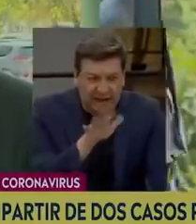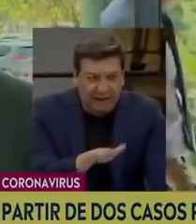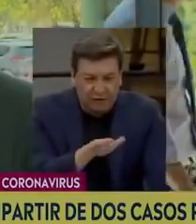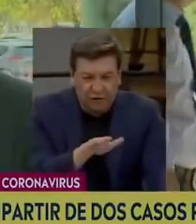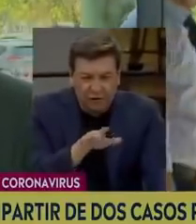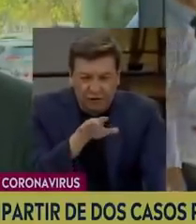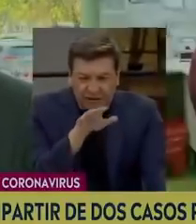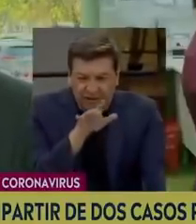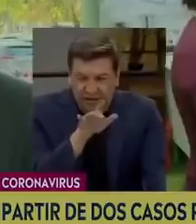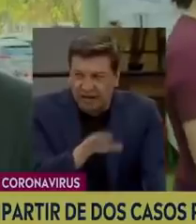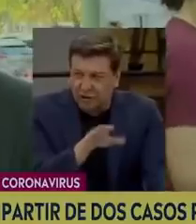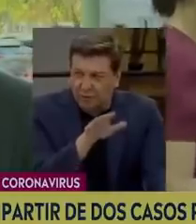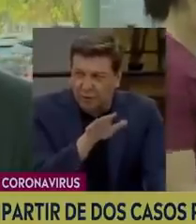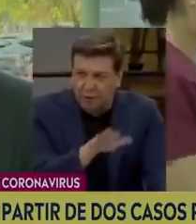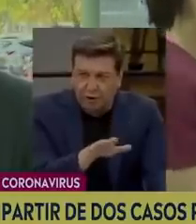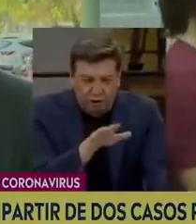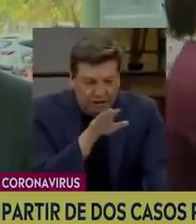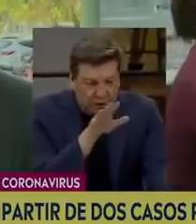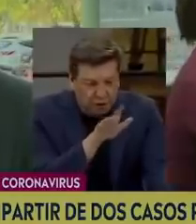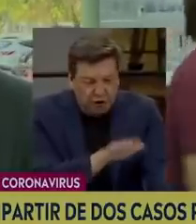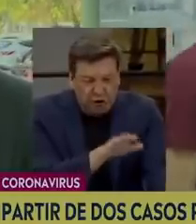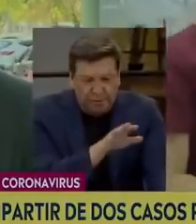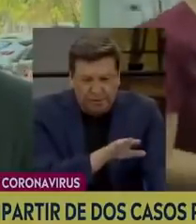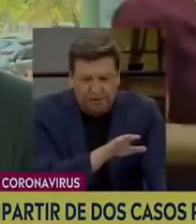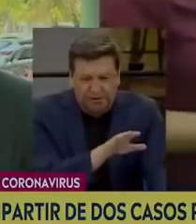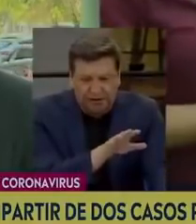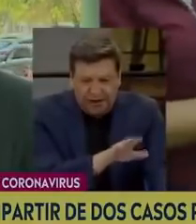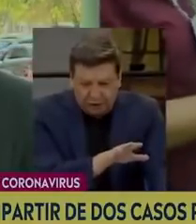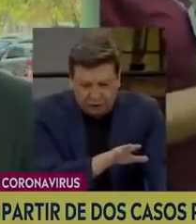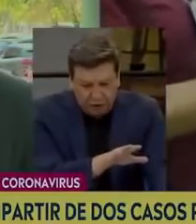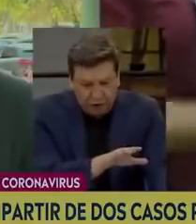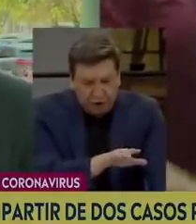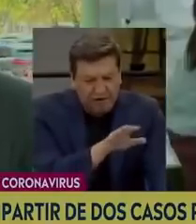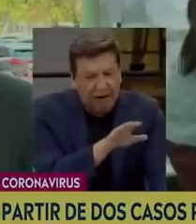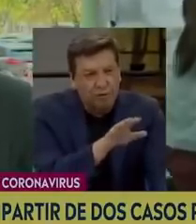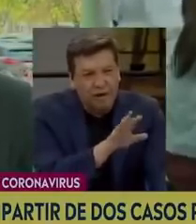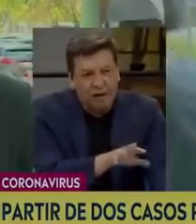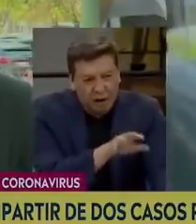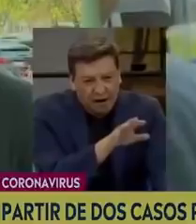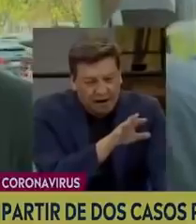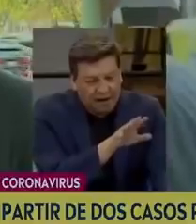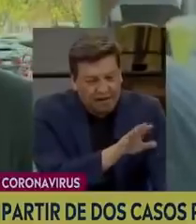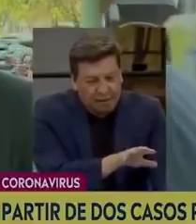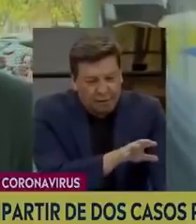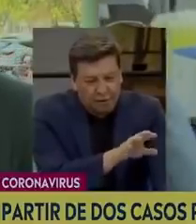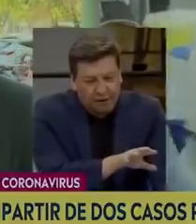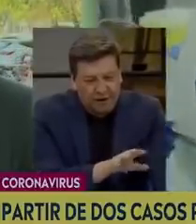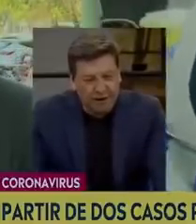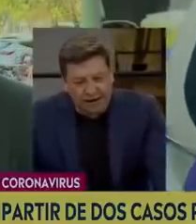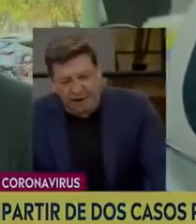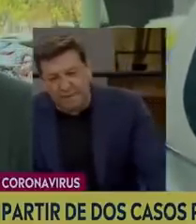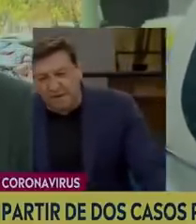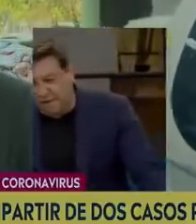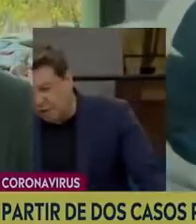ese mercado donde se vendían esos productos, donde se conoció de los primeros infectados, donde habría mutado este virus por